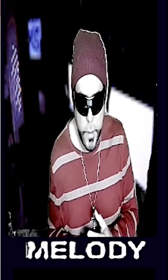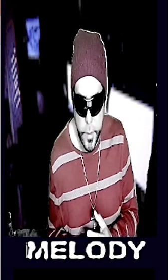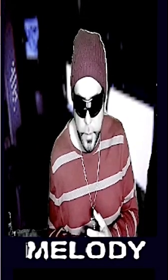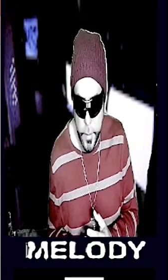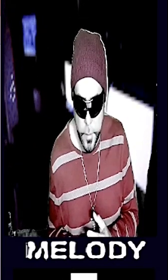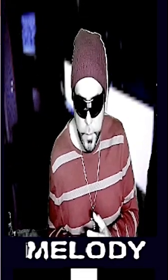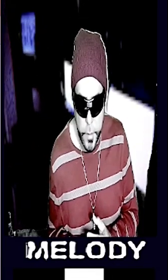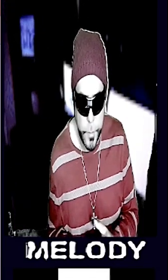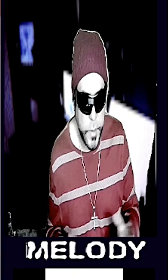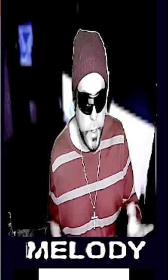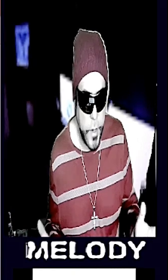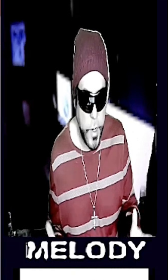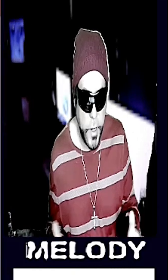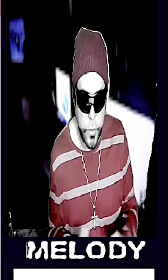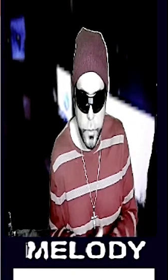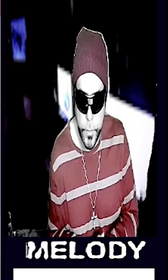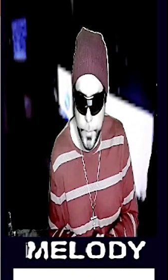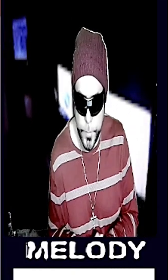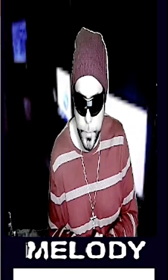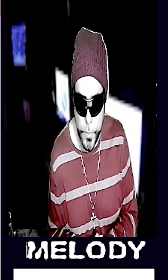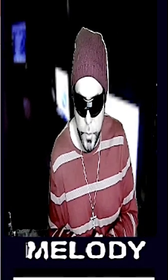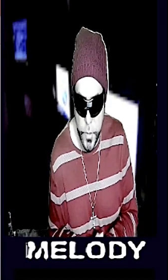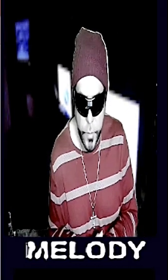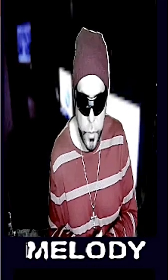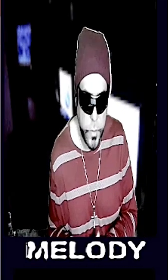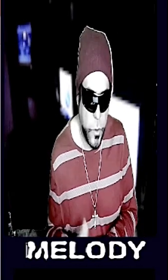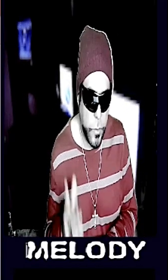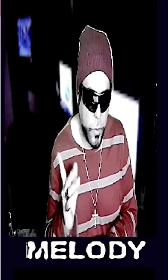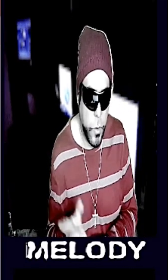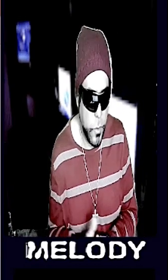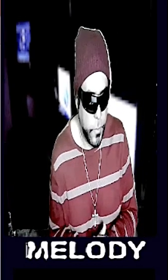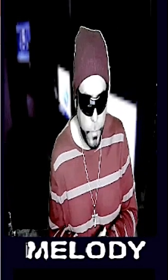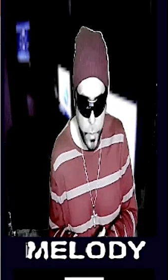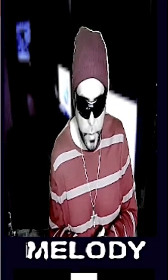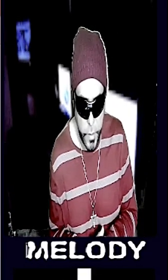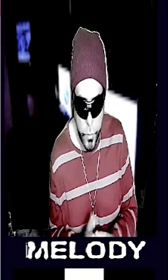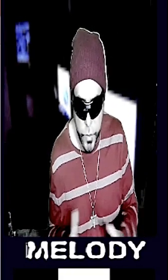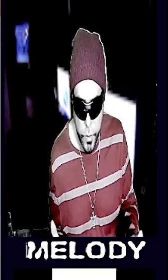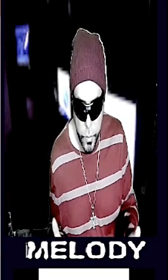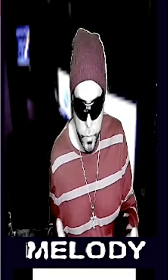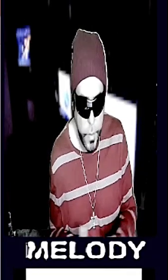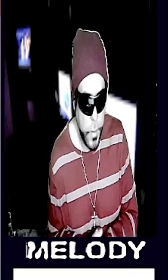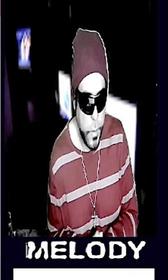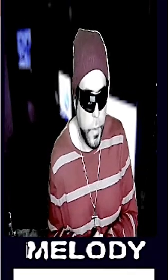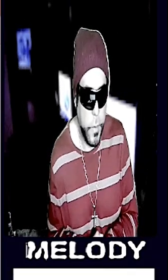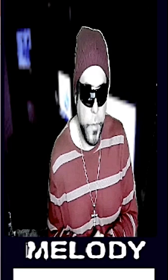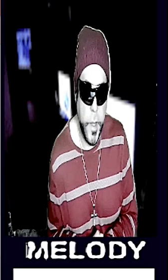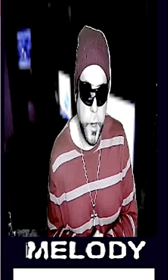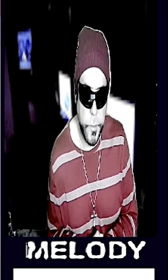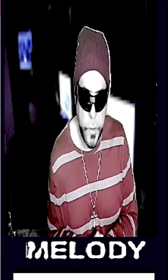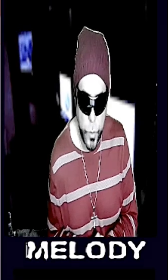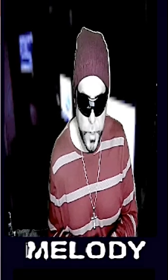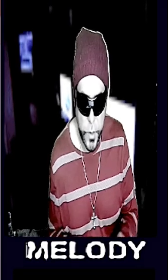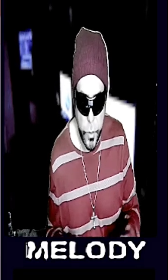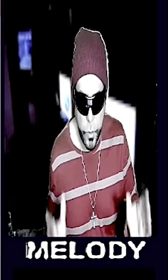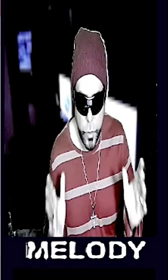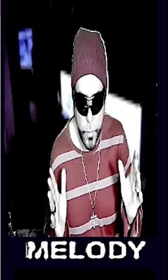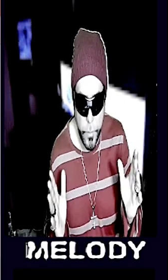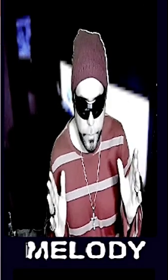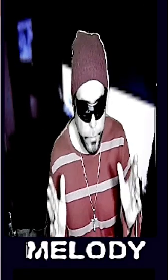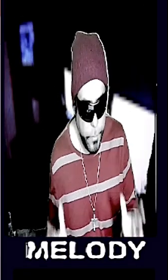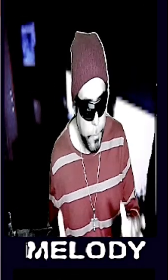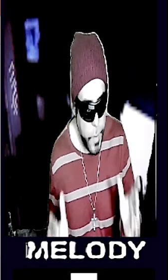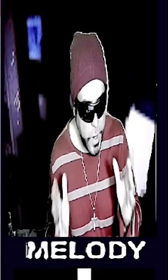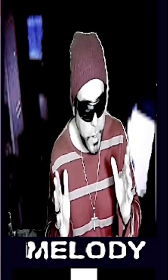presionar y pues ganaron ellos no amigos se Nuevo León les aconsejo de manera respetuosa